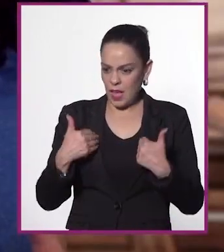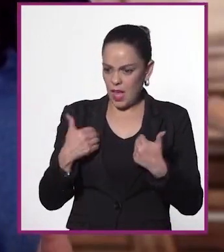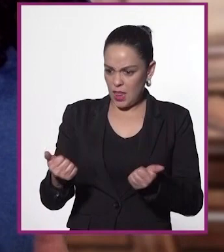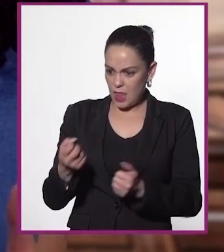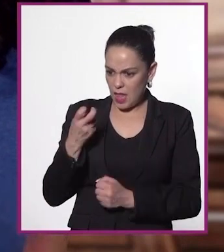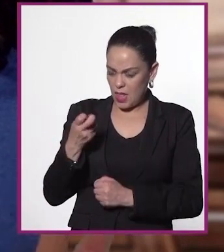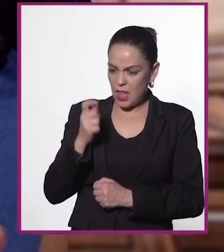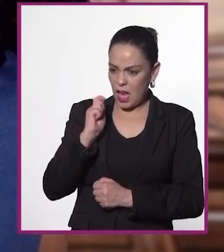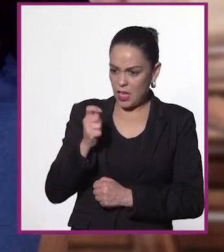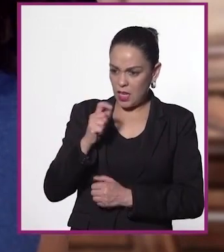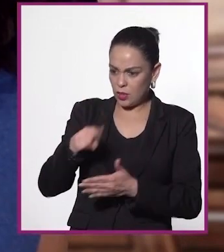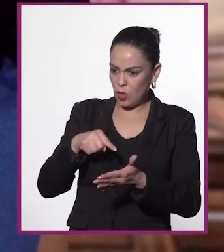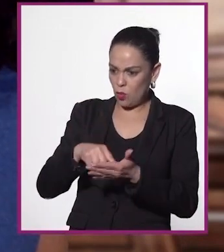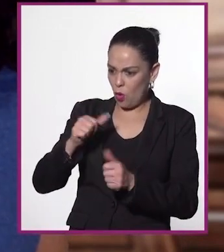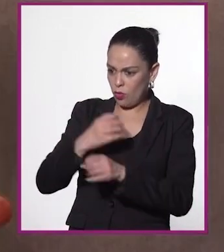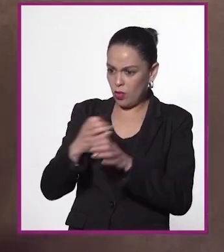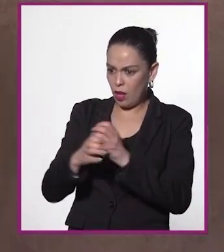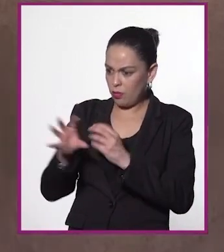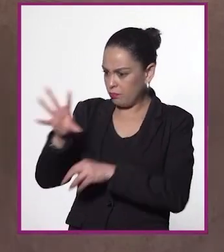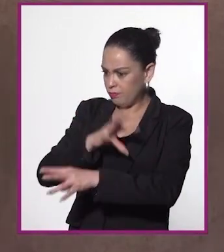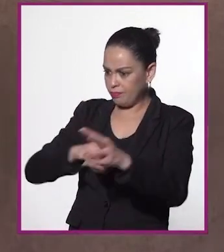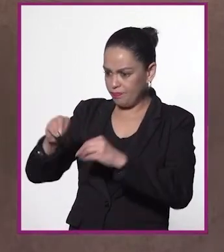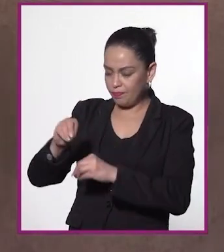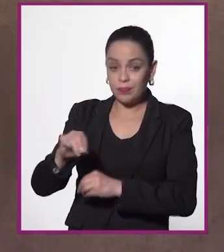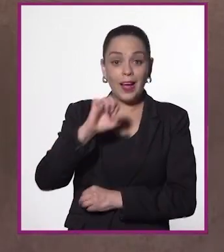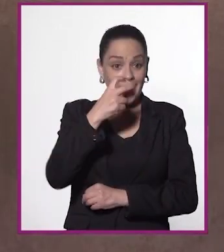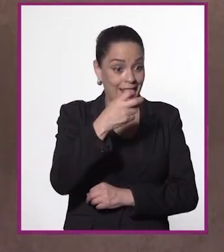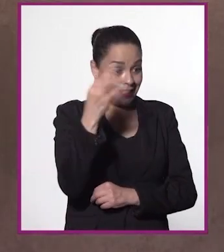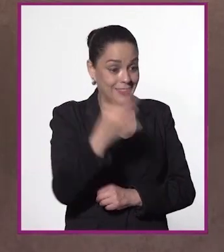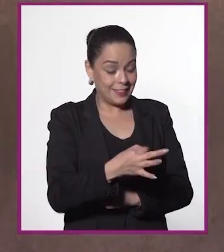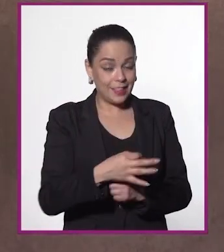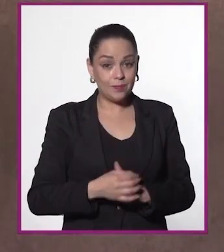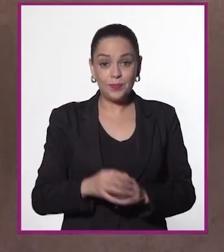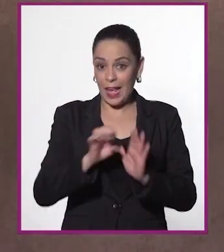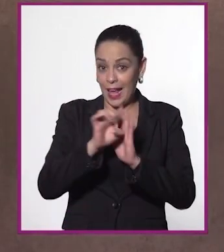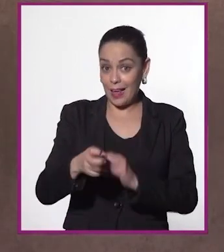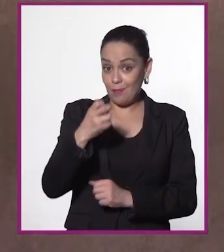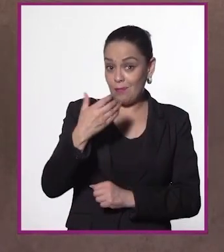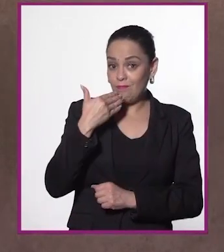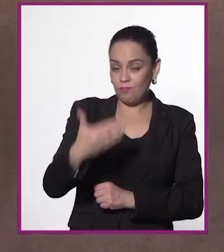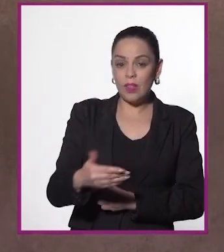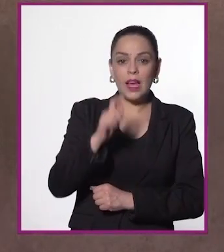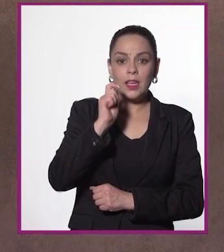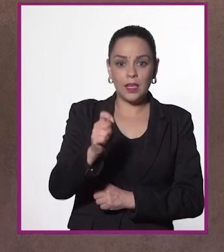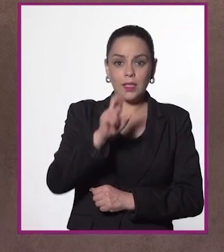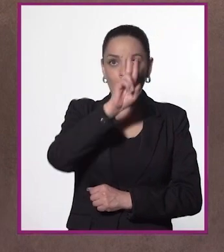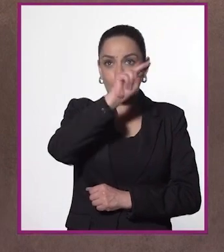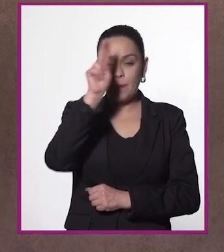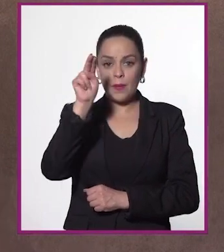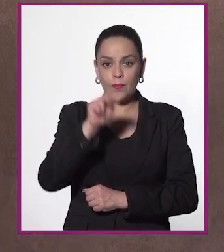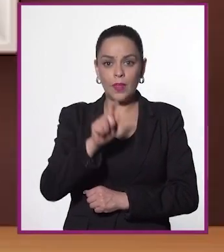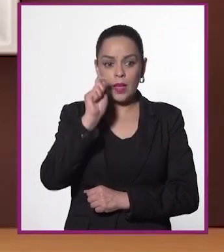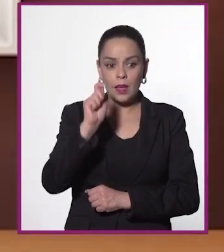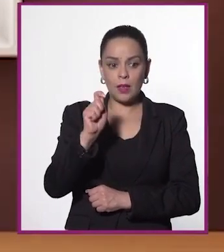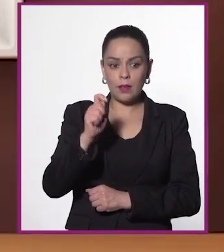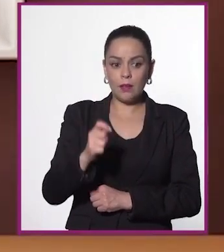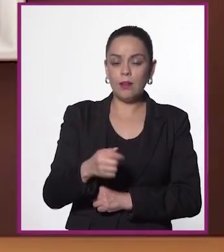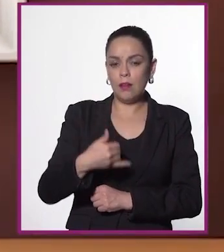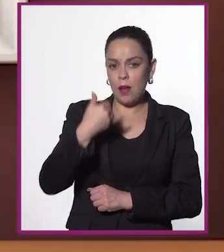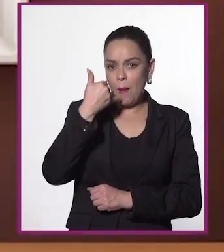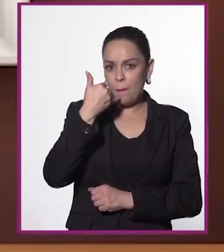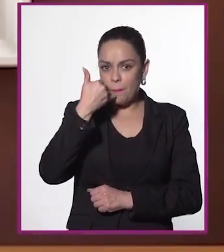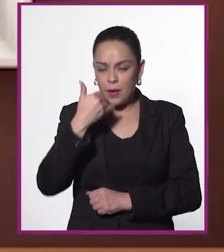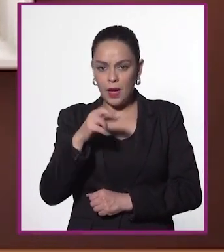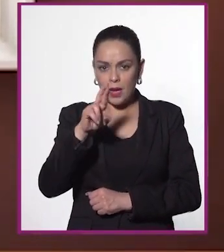algo que está en lugar de otra cosa? Es correcto. Un buen ejemplo de eso es la pintura de la pipa de René Magritte, con